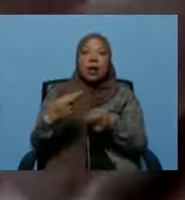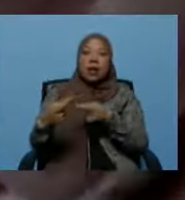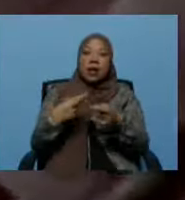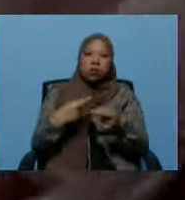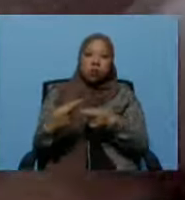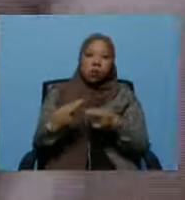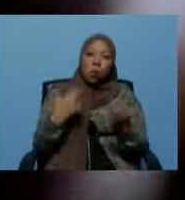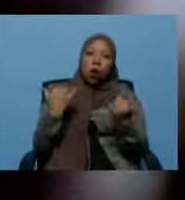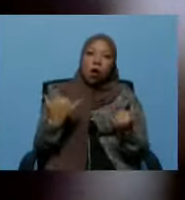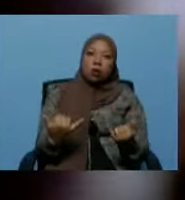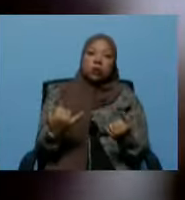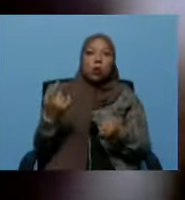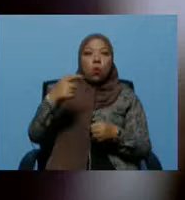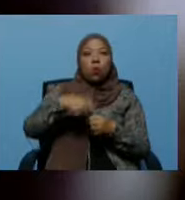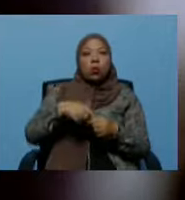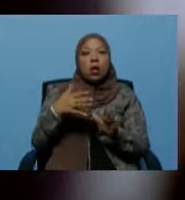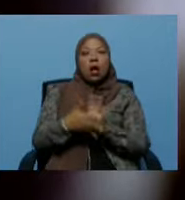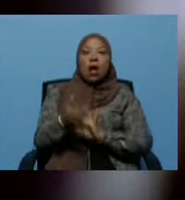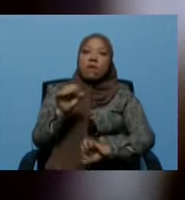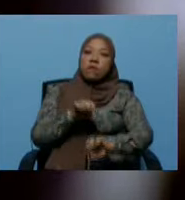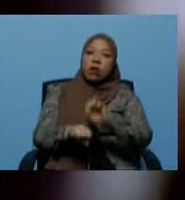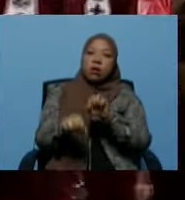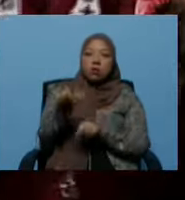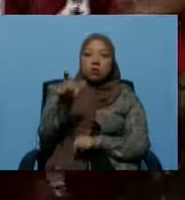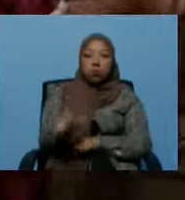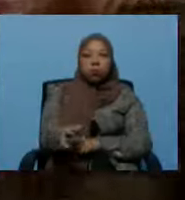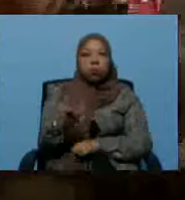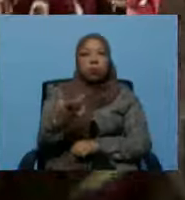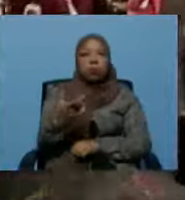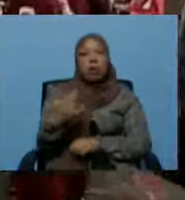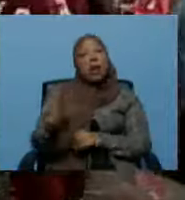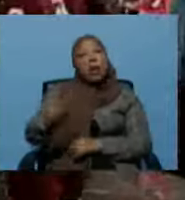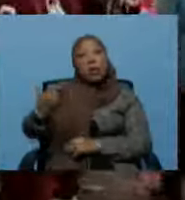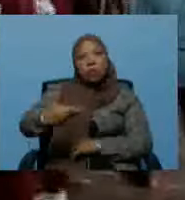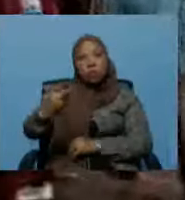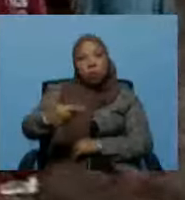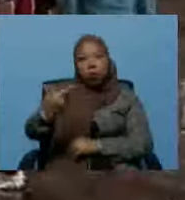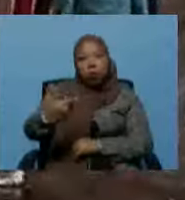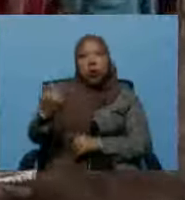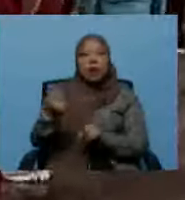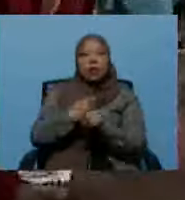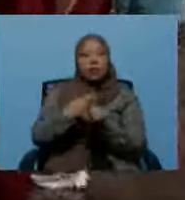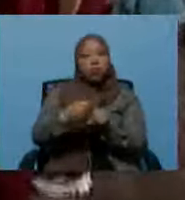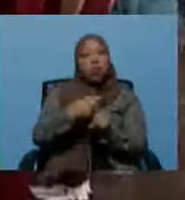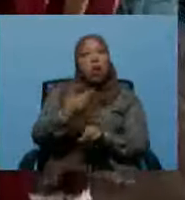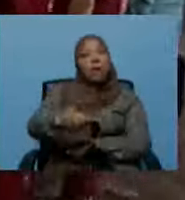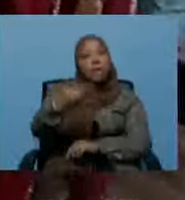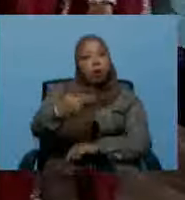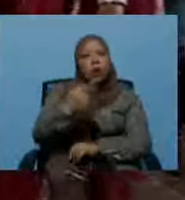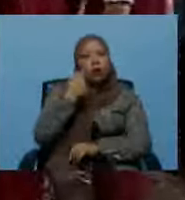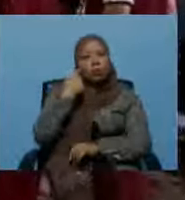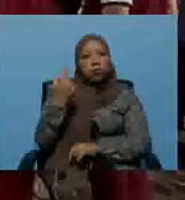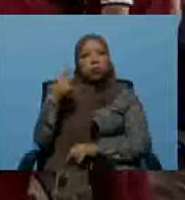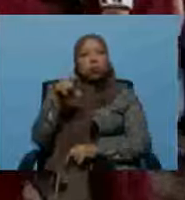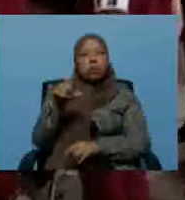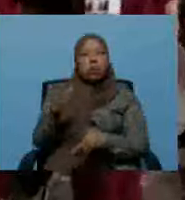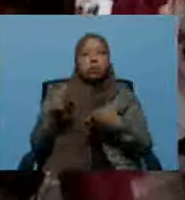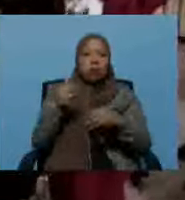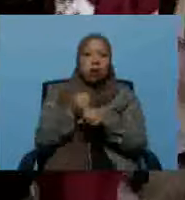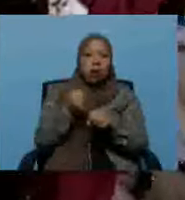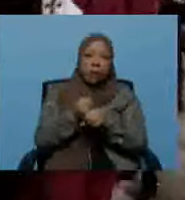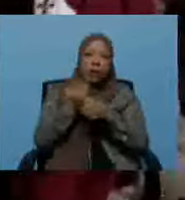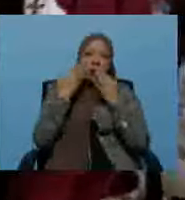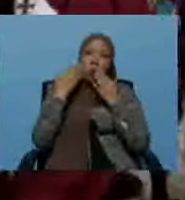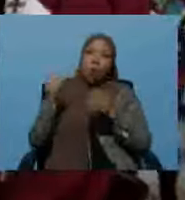significa estar hoy al frente de esta importante batalla, para garantizar la paz.